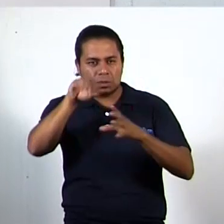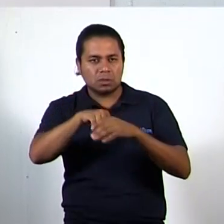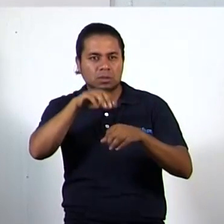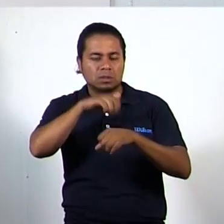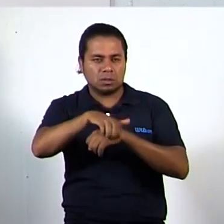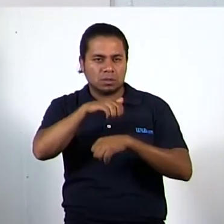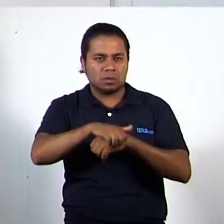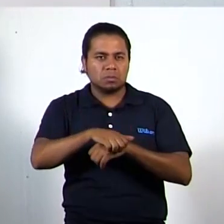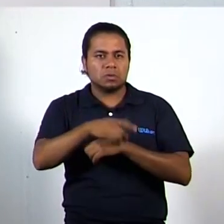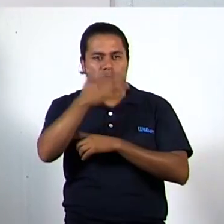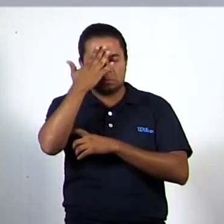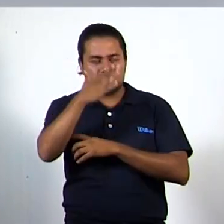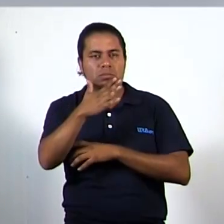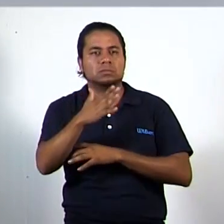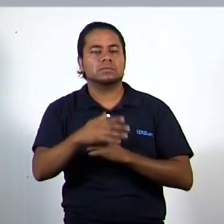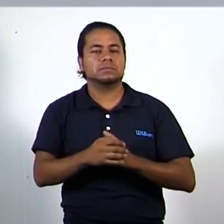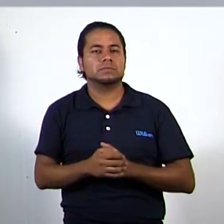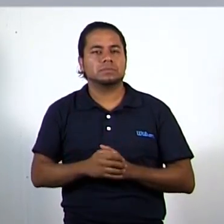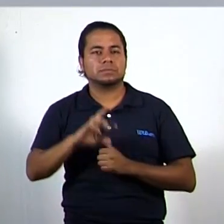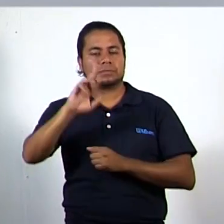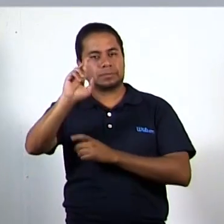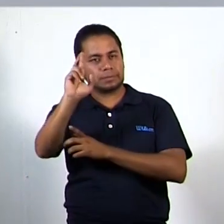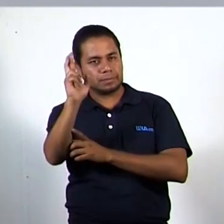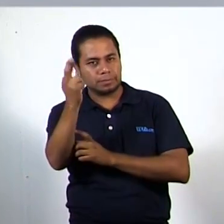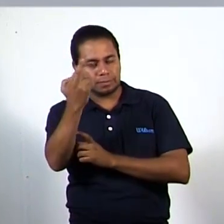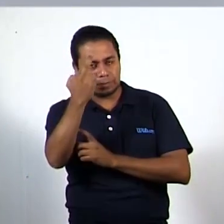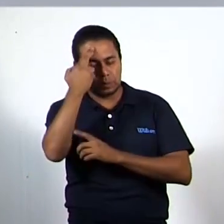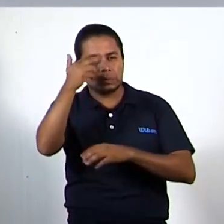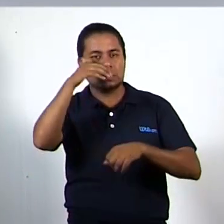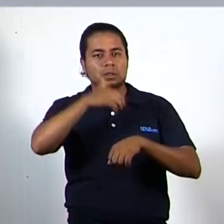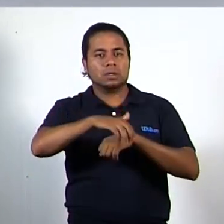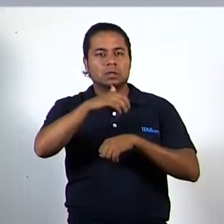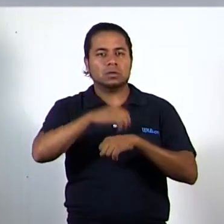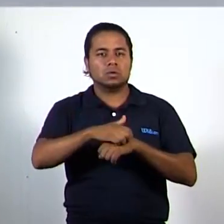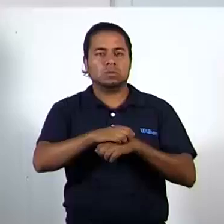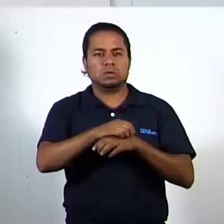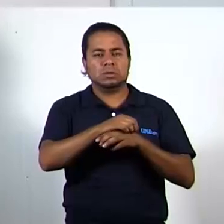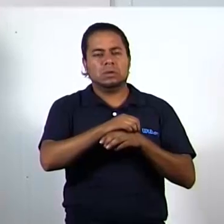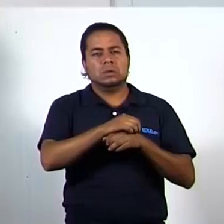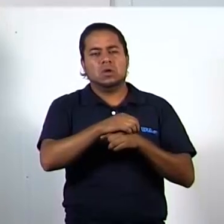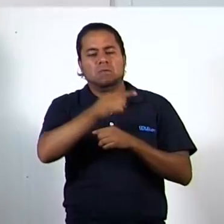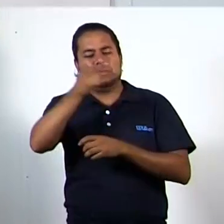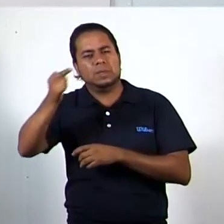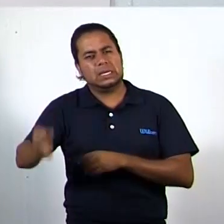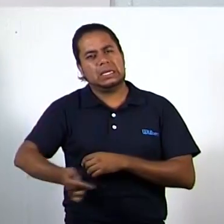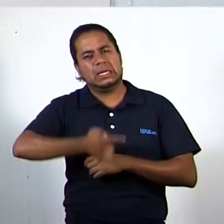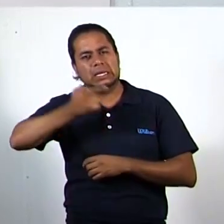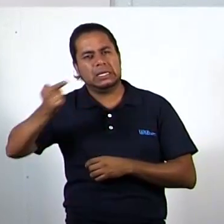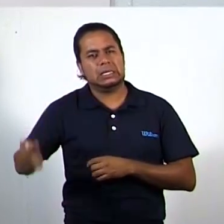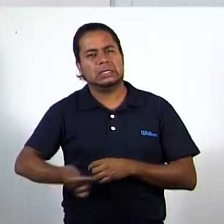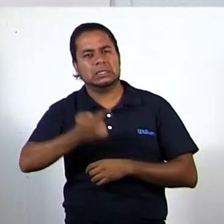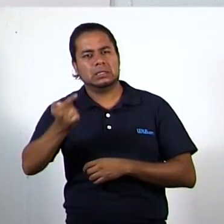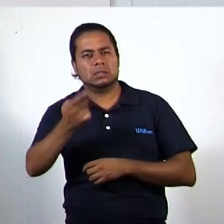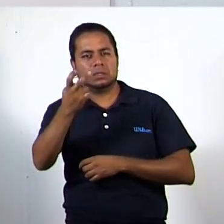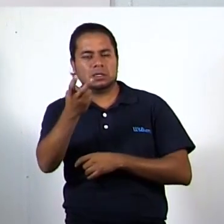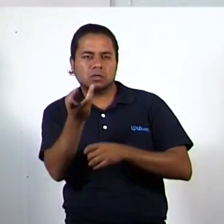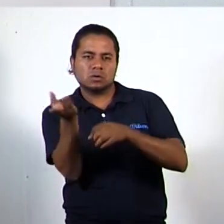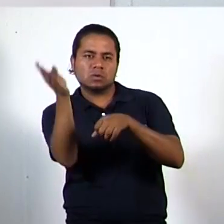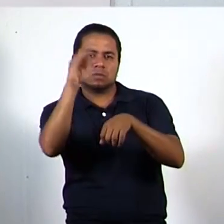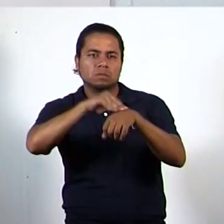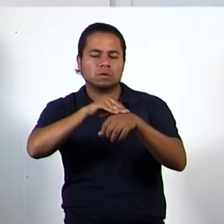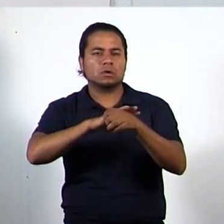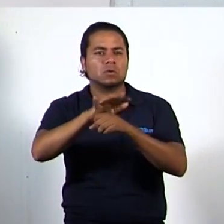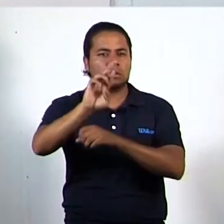los números que conocemos. Recuerda que los números son infinitos y eso se representa con un símbolo.